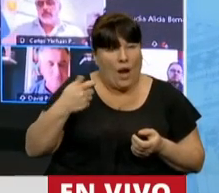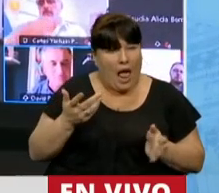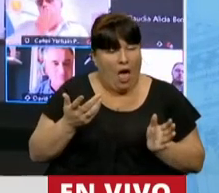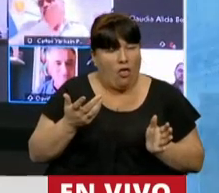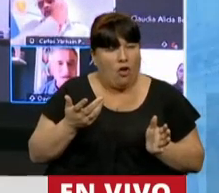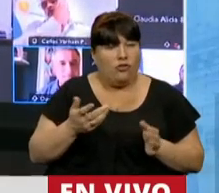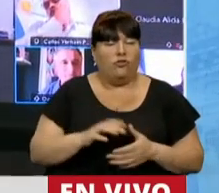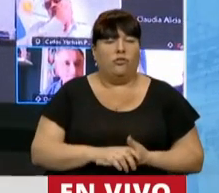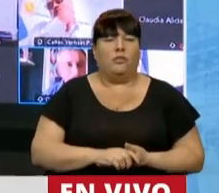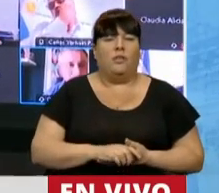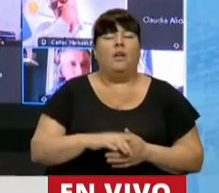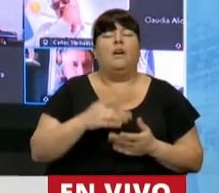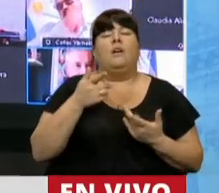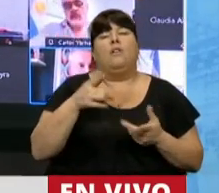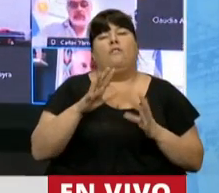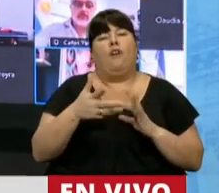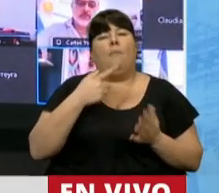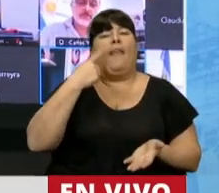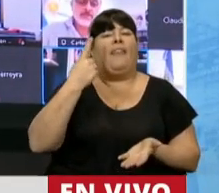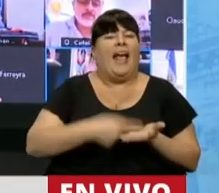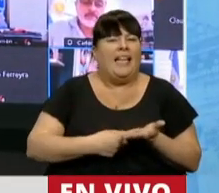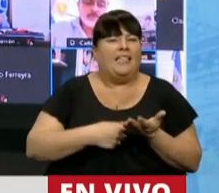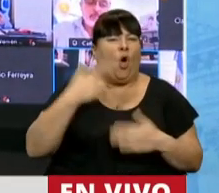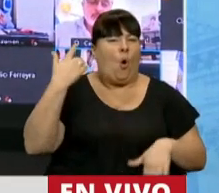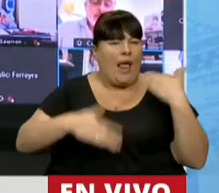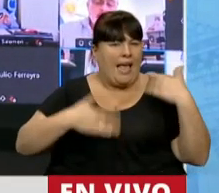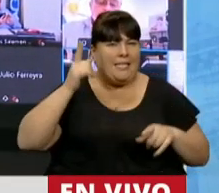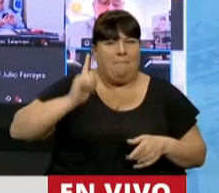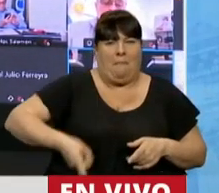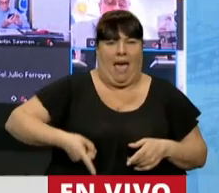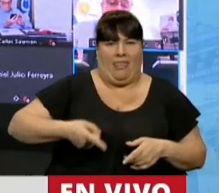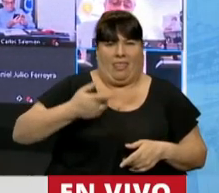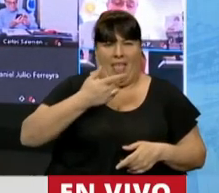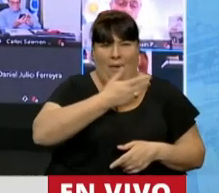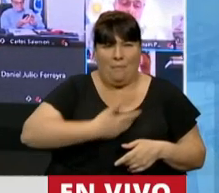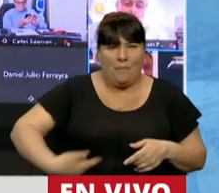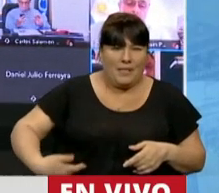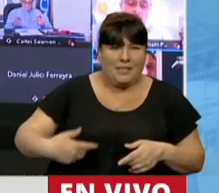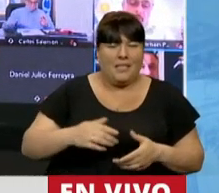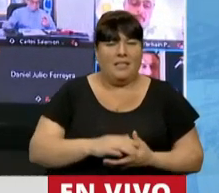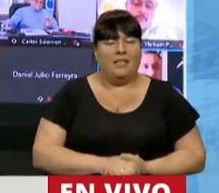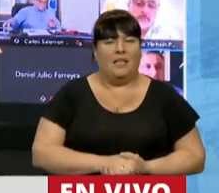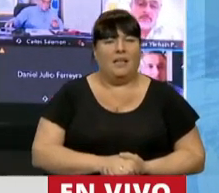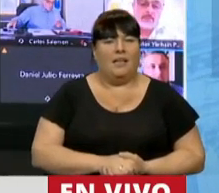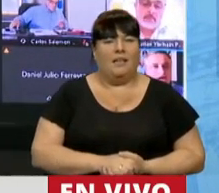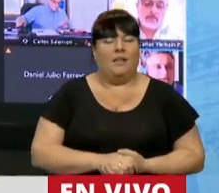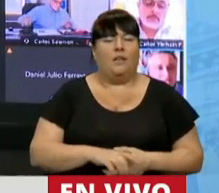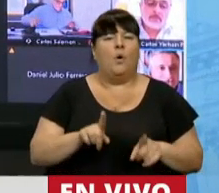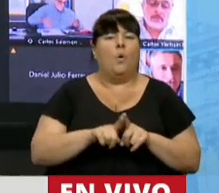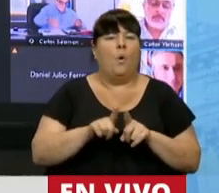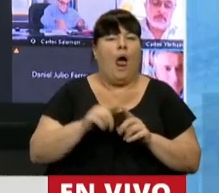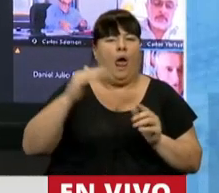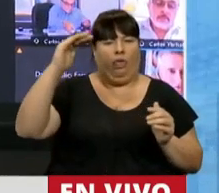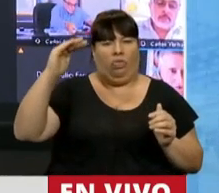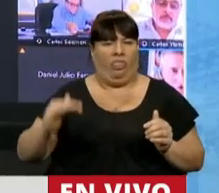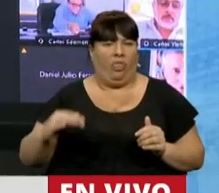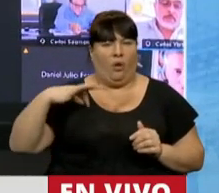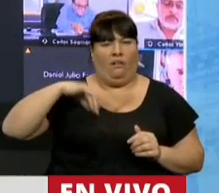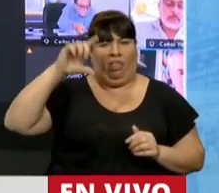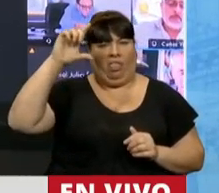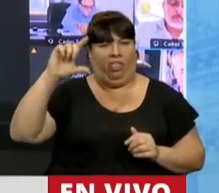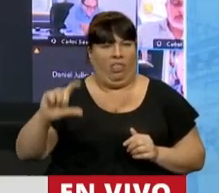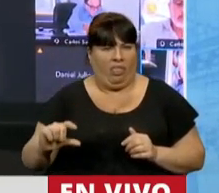su gobierno, casi 12 meses, el poder adquisitivo de los jubilados, el valor real